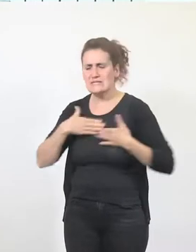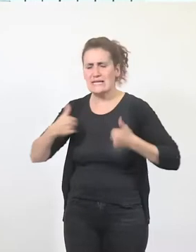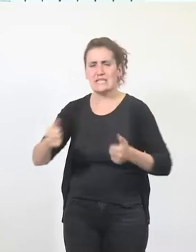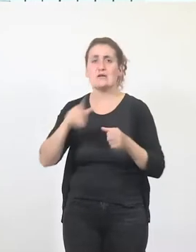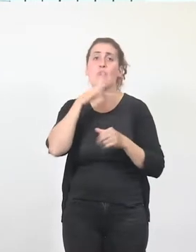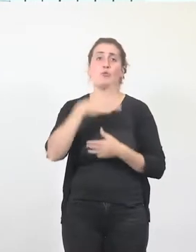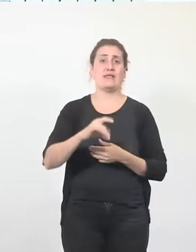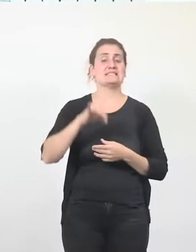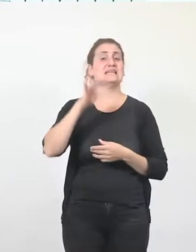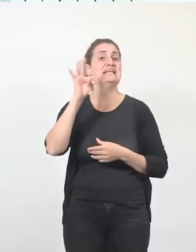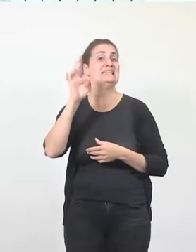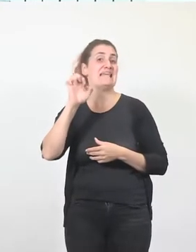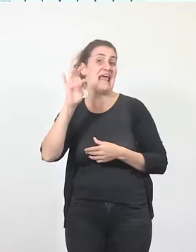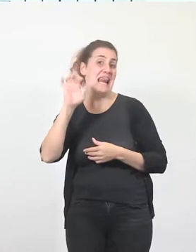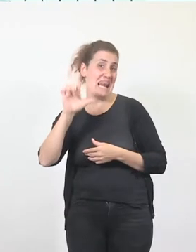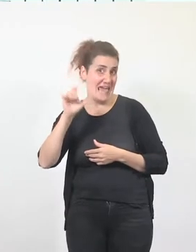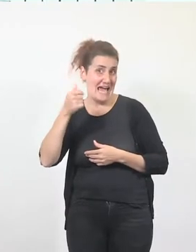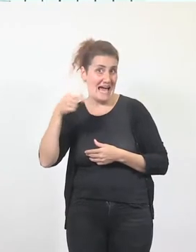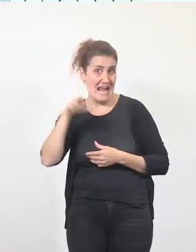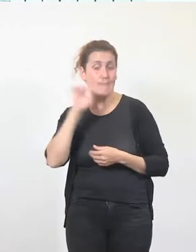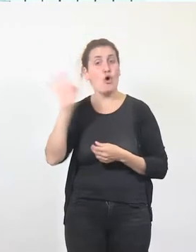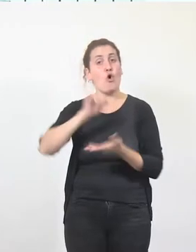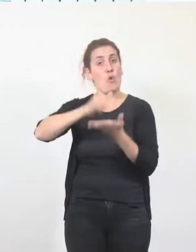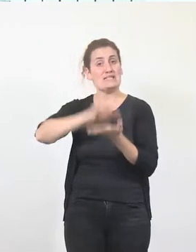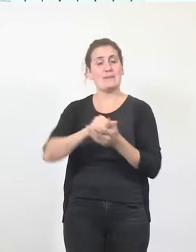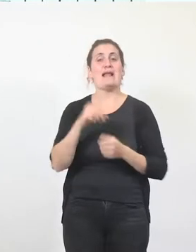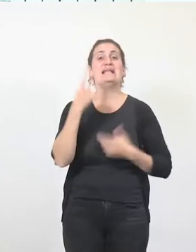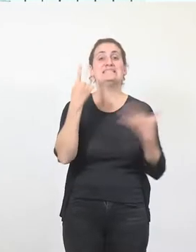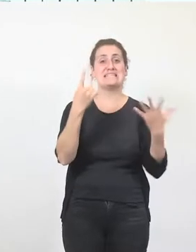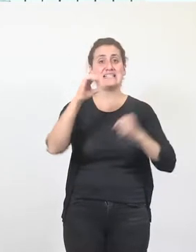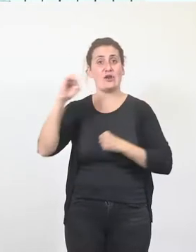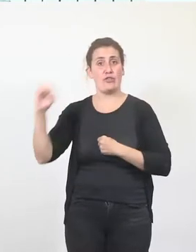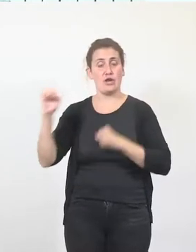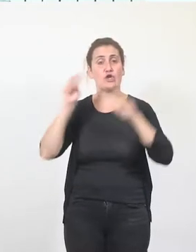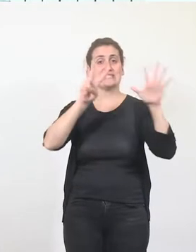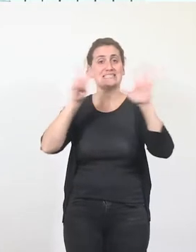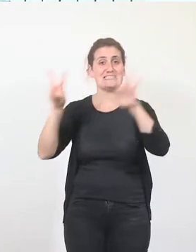hacer. Lo podéis hacer por Telegram o por WhatsApp al 600-771512,